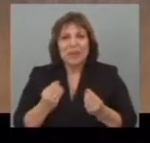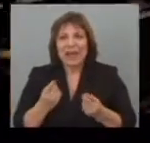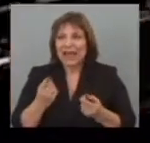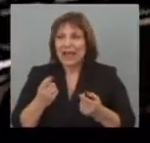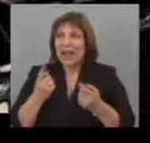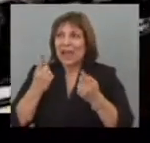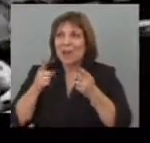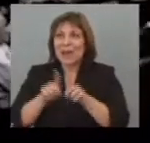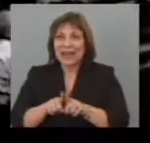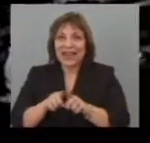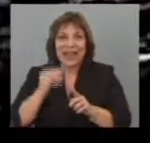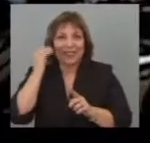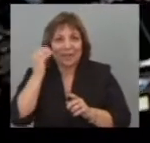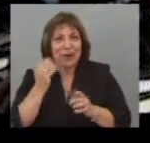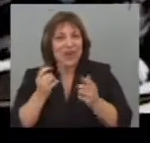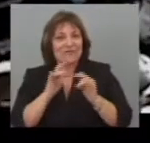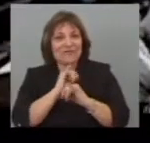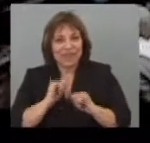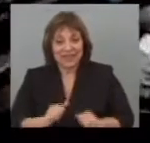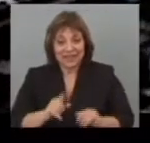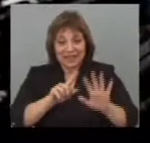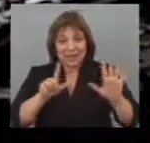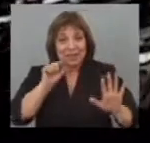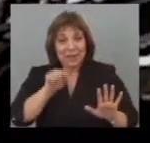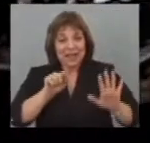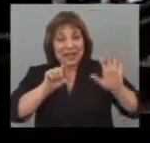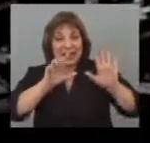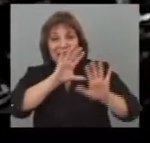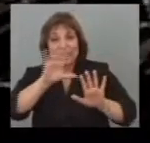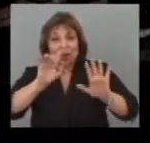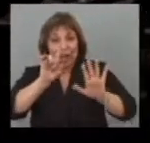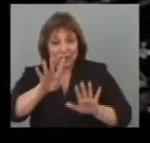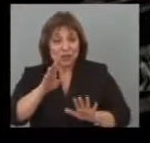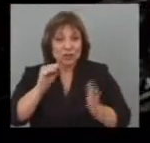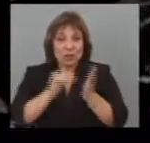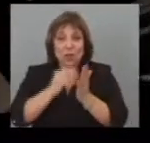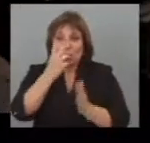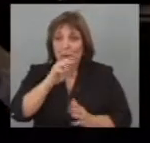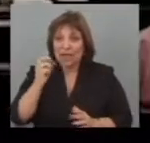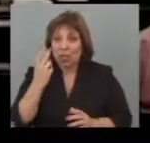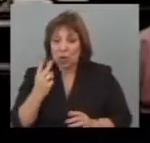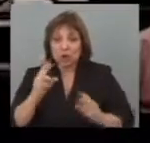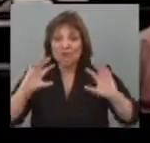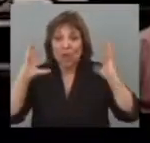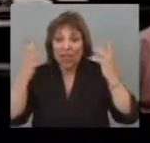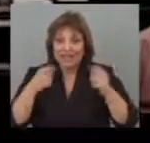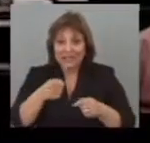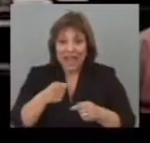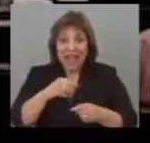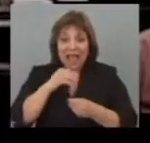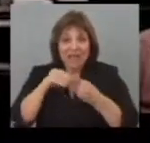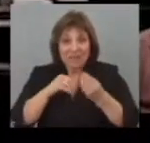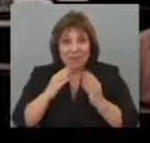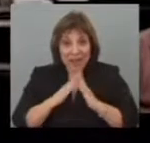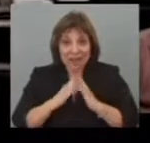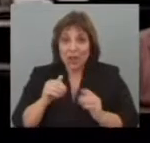afecto. La ley 17.514 tipificó la violencia doméstica en 2002. Desde entonces Uruguay cuenta con una